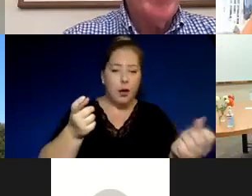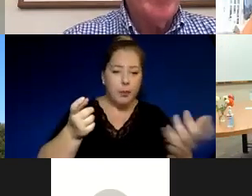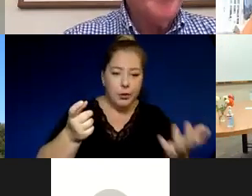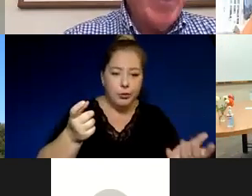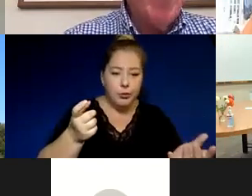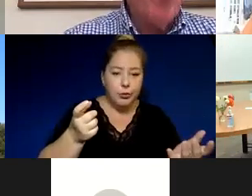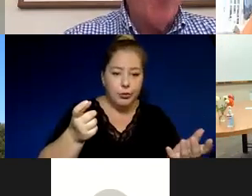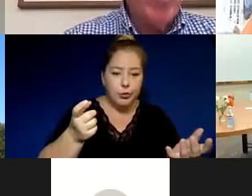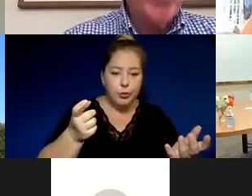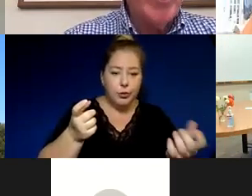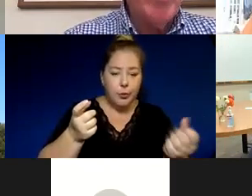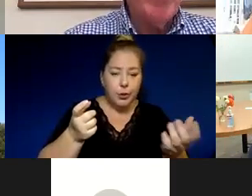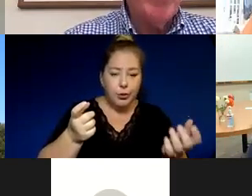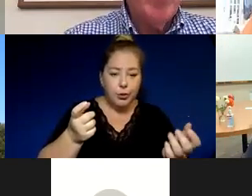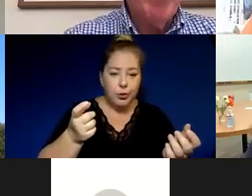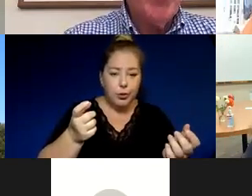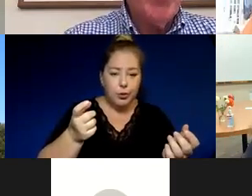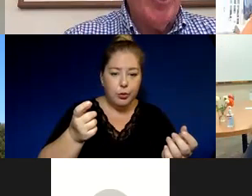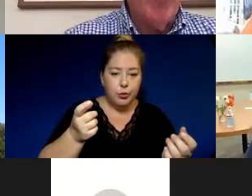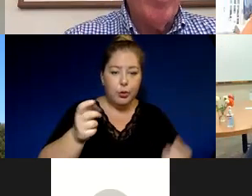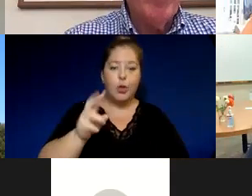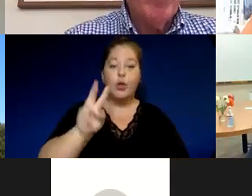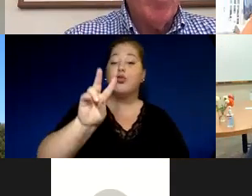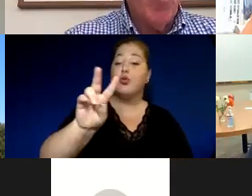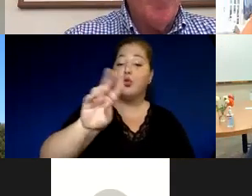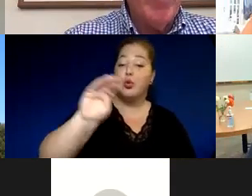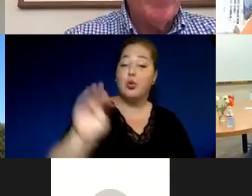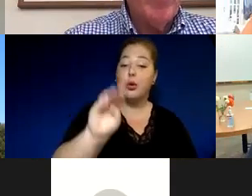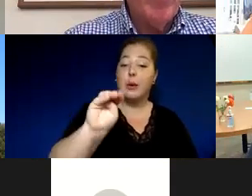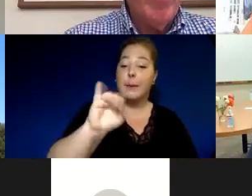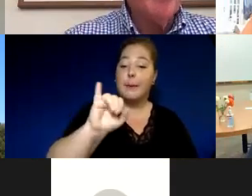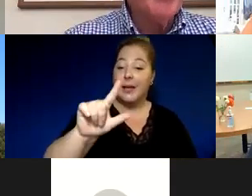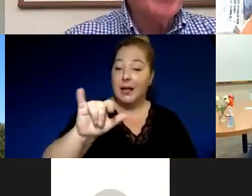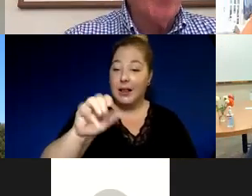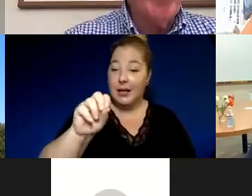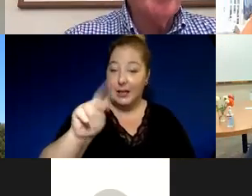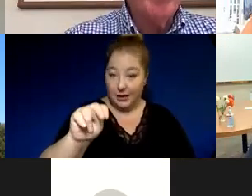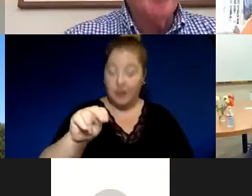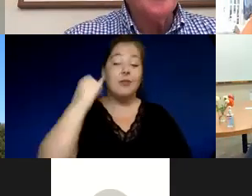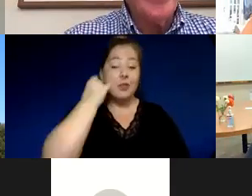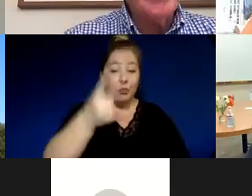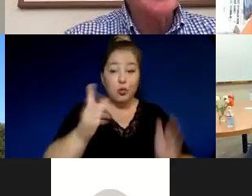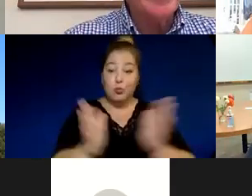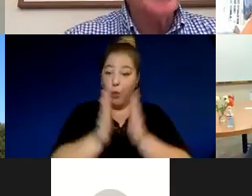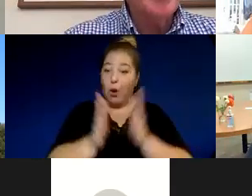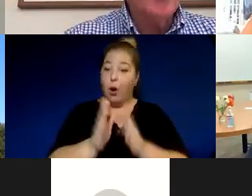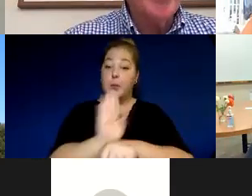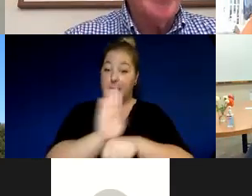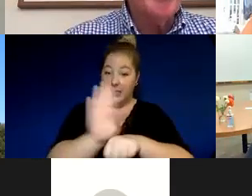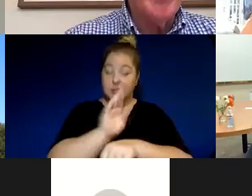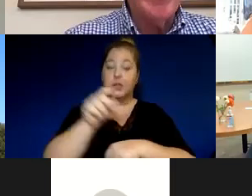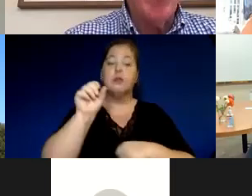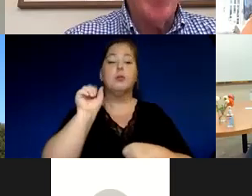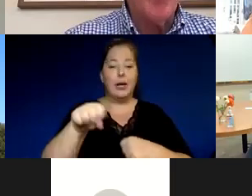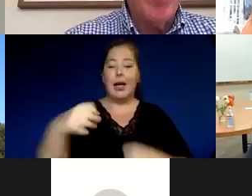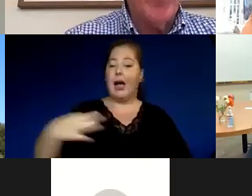para reparar o reemplazar viviendas, maquinaria, inventario u